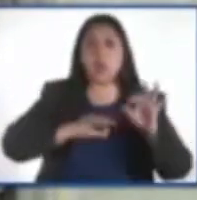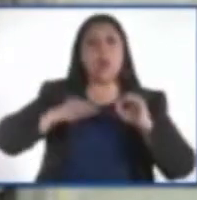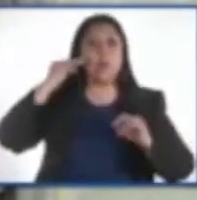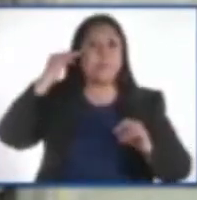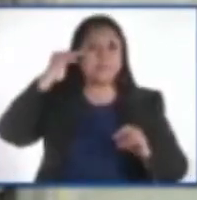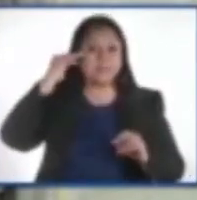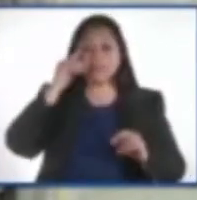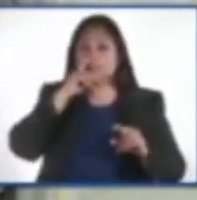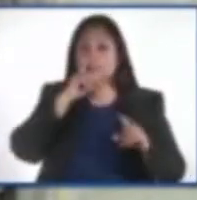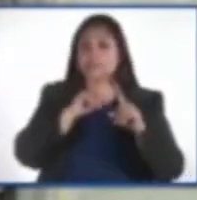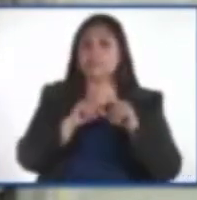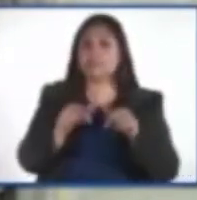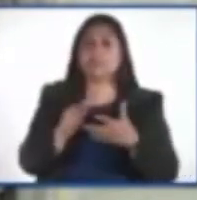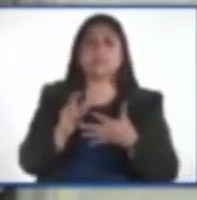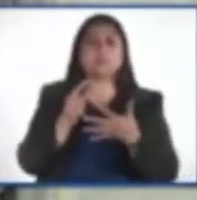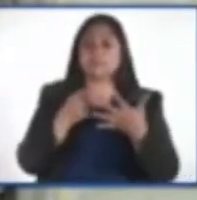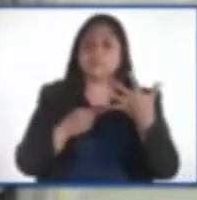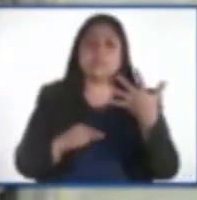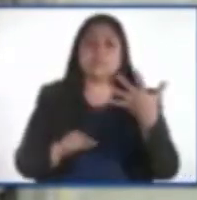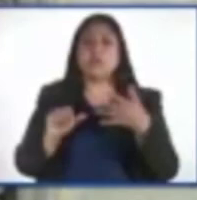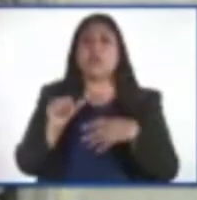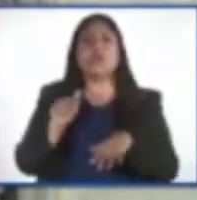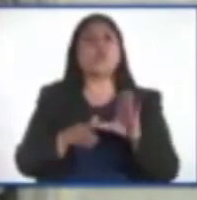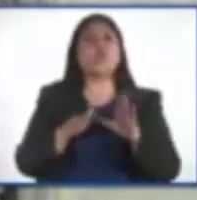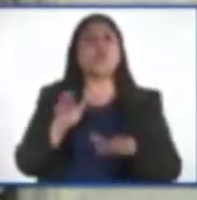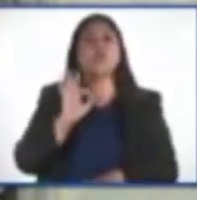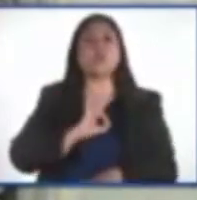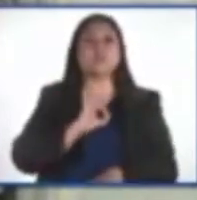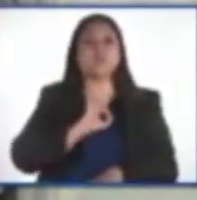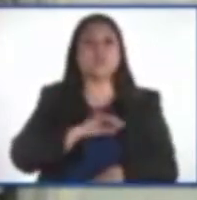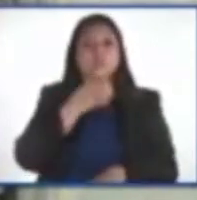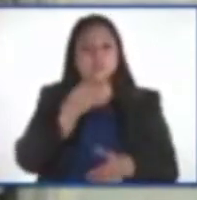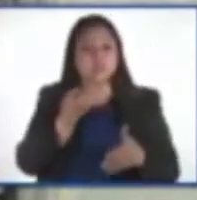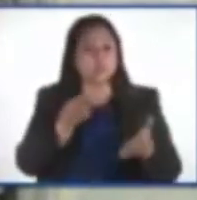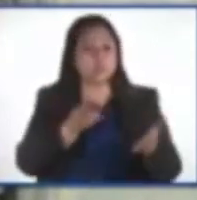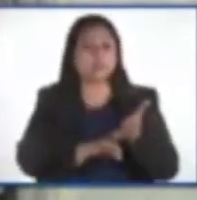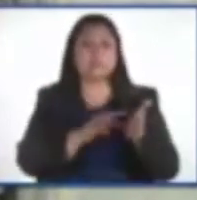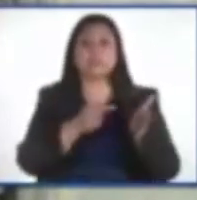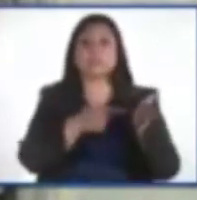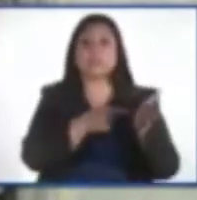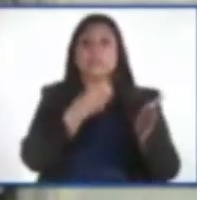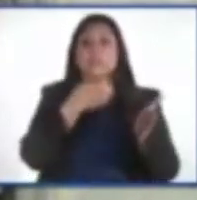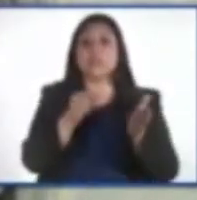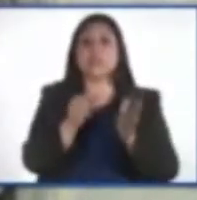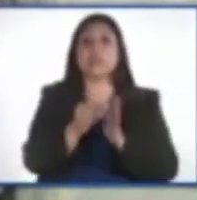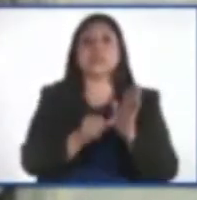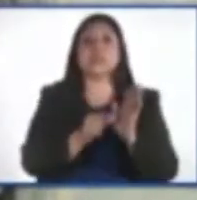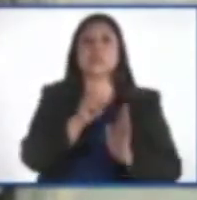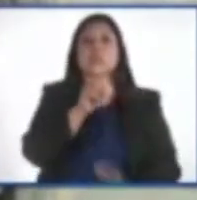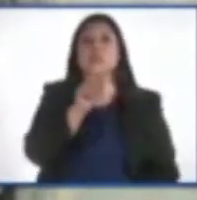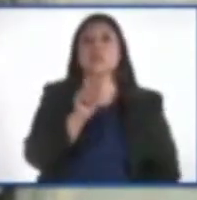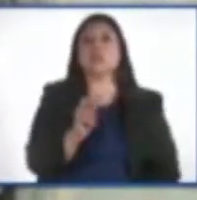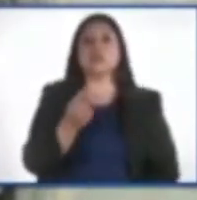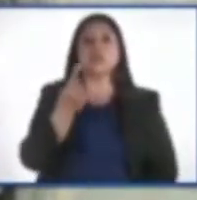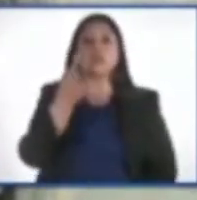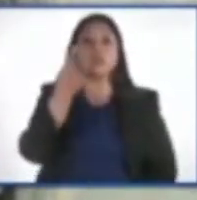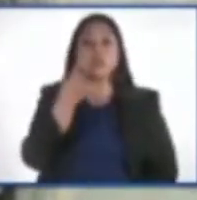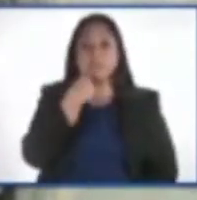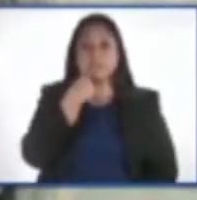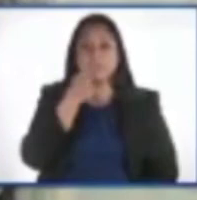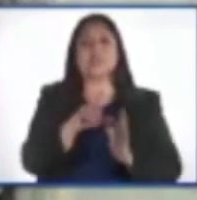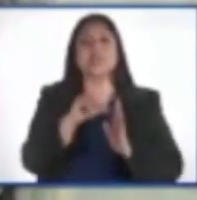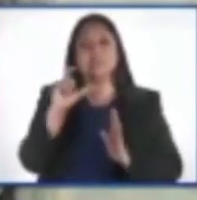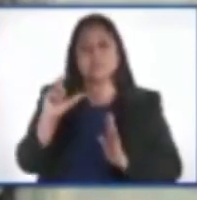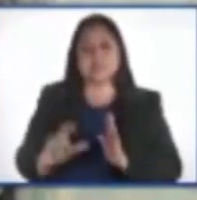vida es sagrada y el voto también ningún voto más a políticos que buscan eliminar la pobreza con el aborto en ese